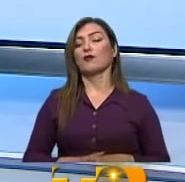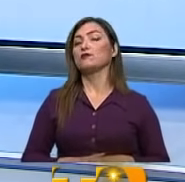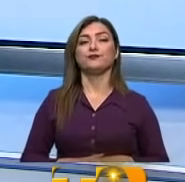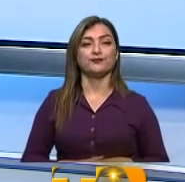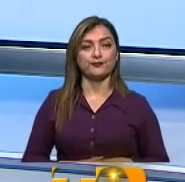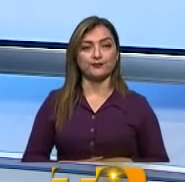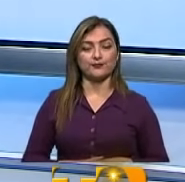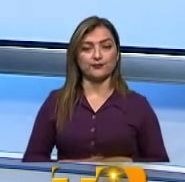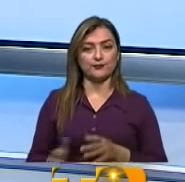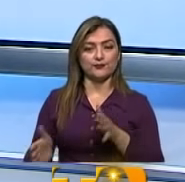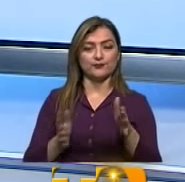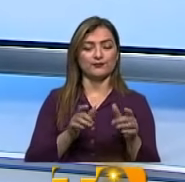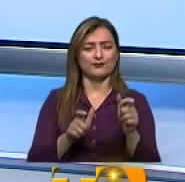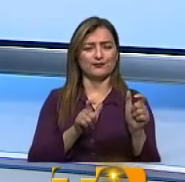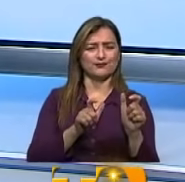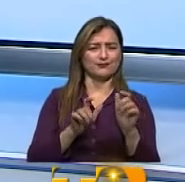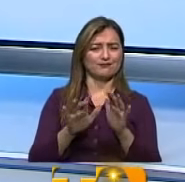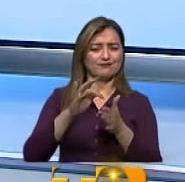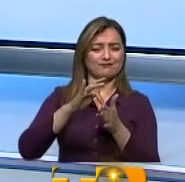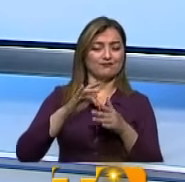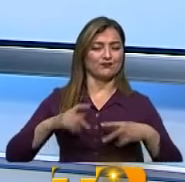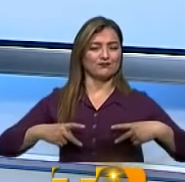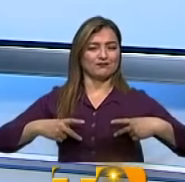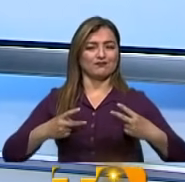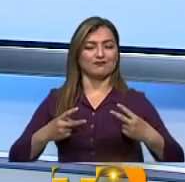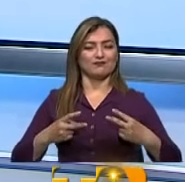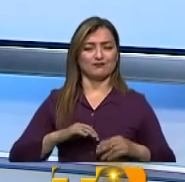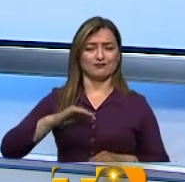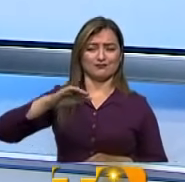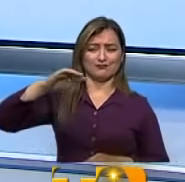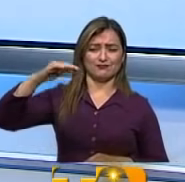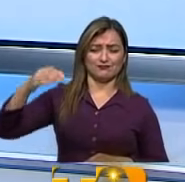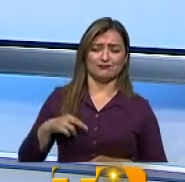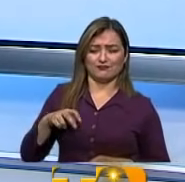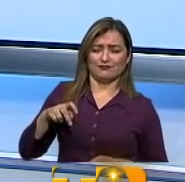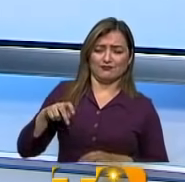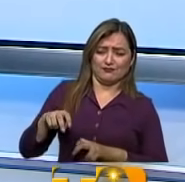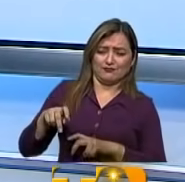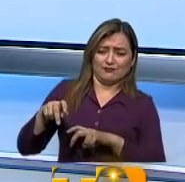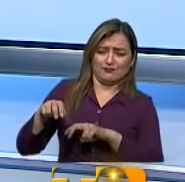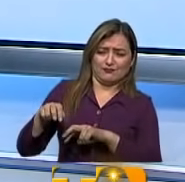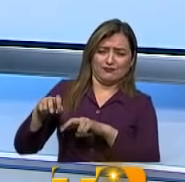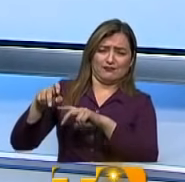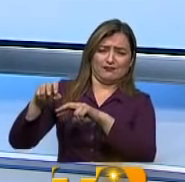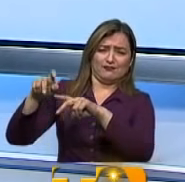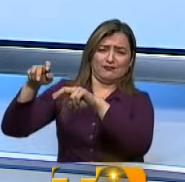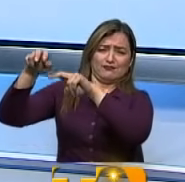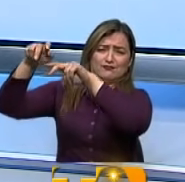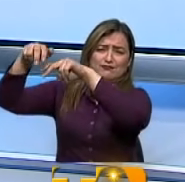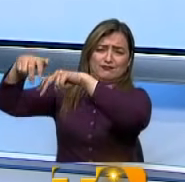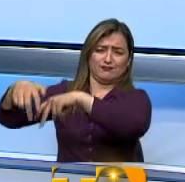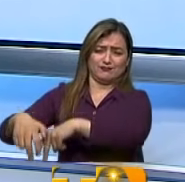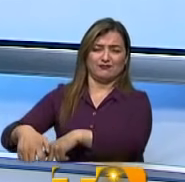Cientos de personas arriesgan sus vidas diariamente cuando cruzan por la montaña en la vía Ibarra San Lorenzo, que se encuentra cerrada a la altura del